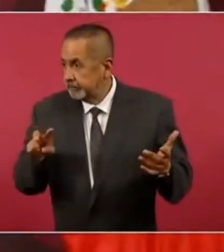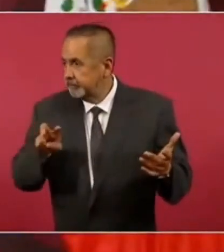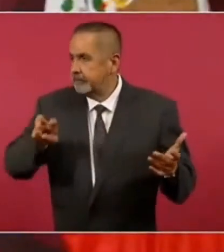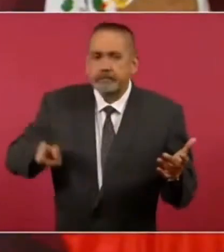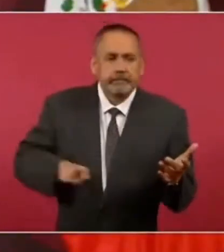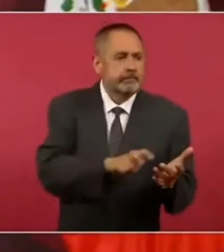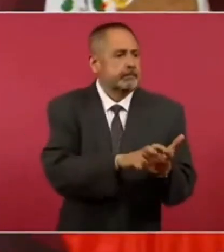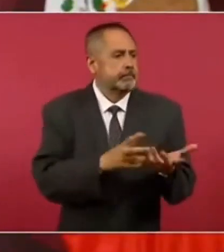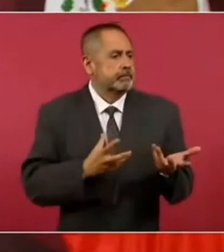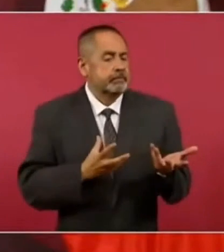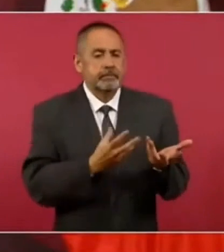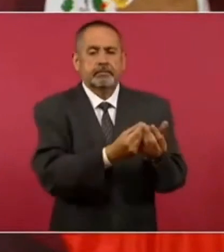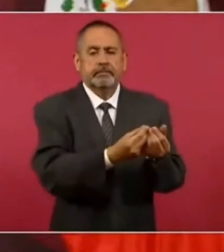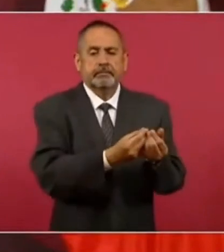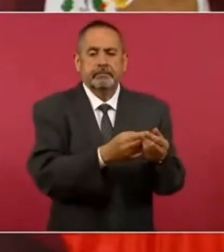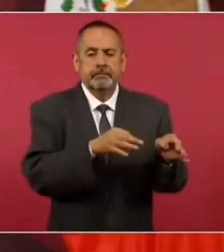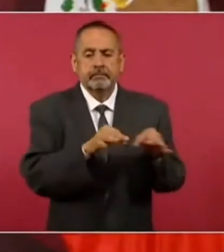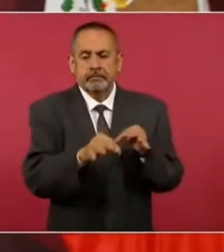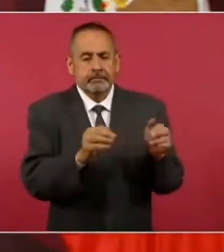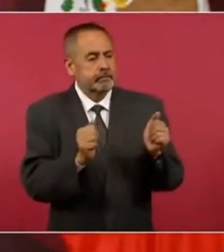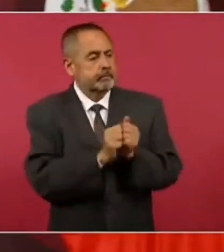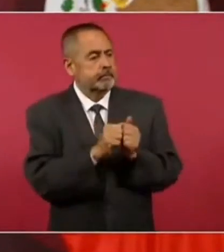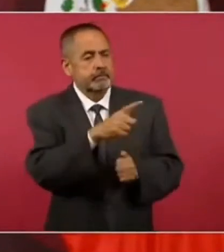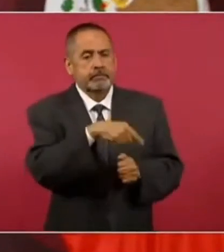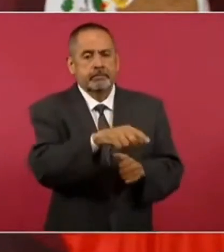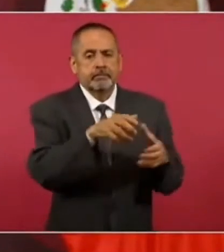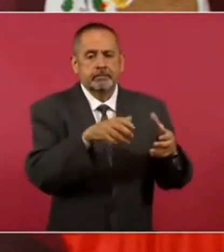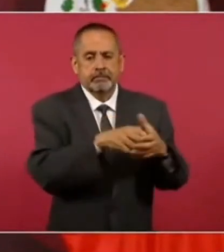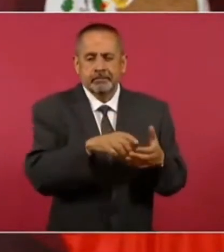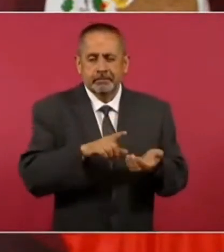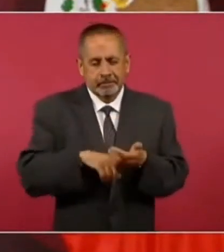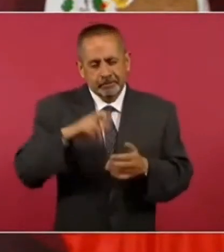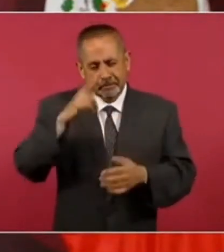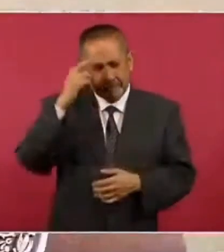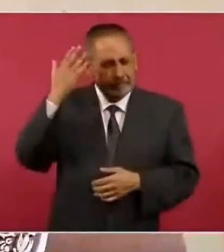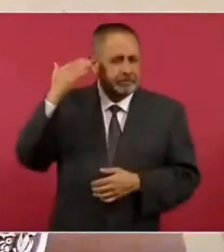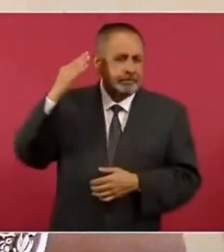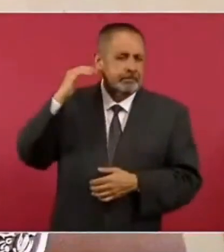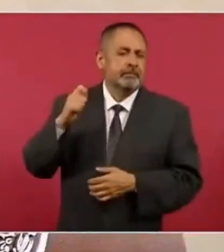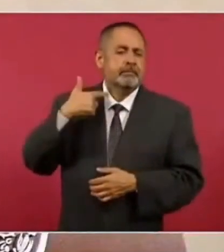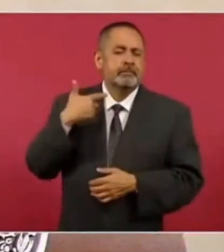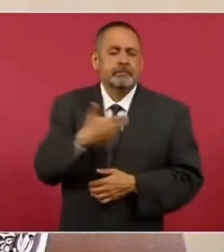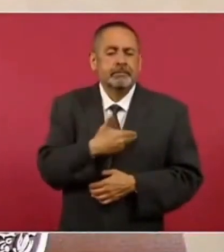que venden las empresas en este caso